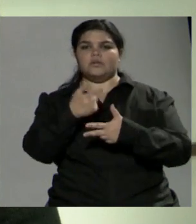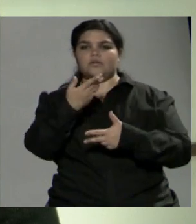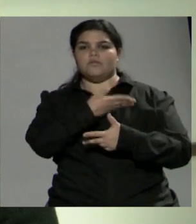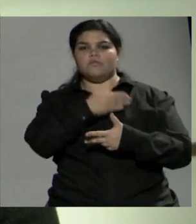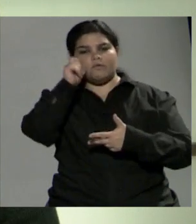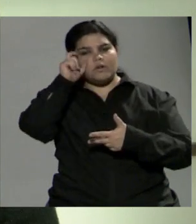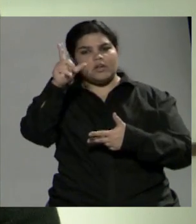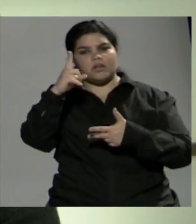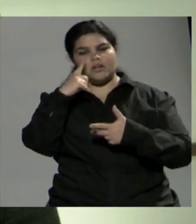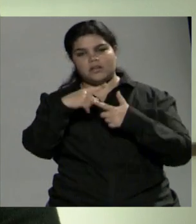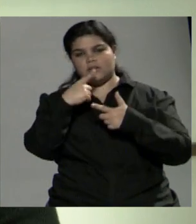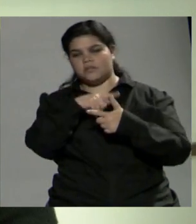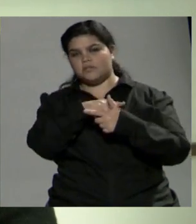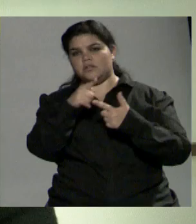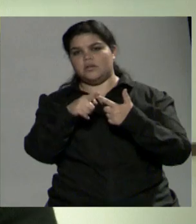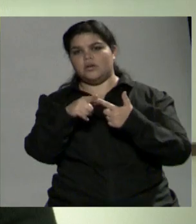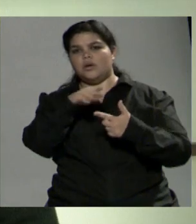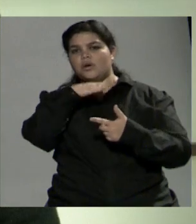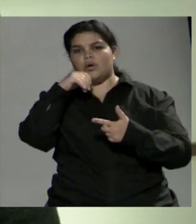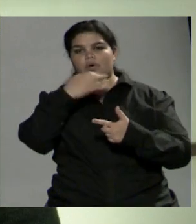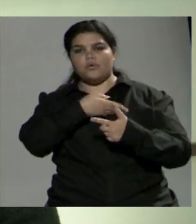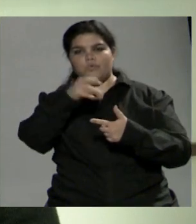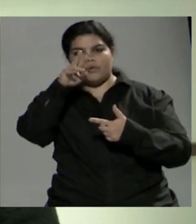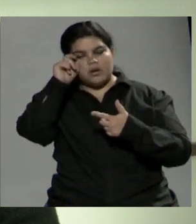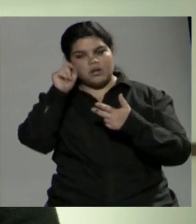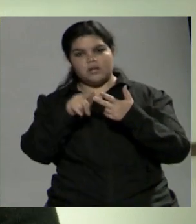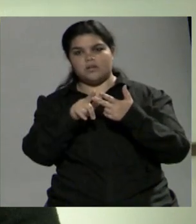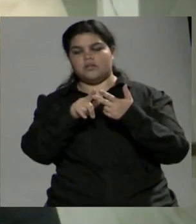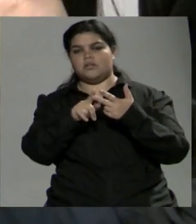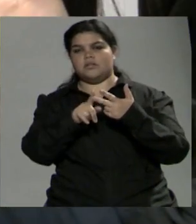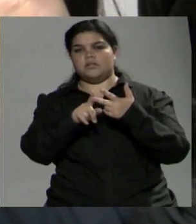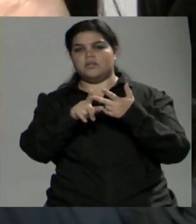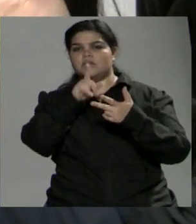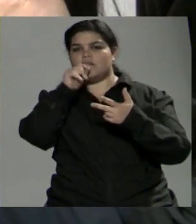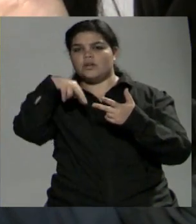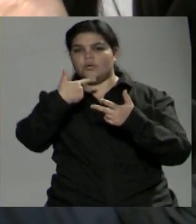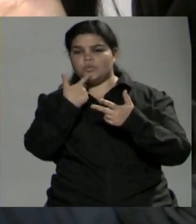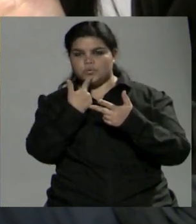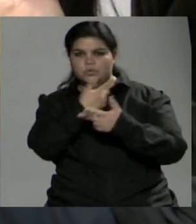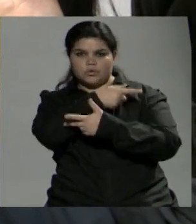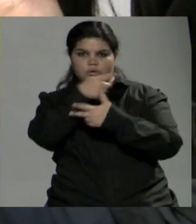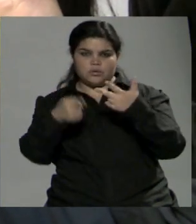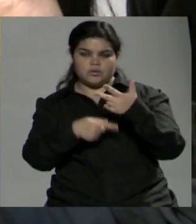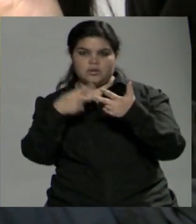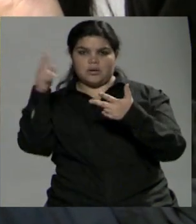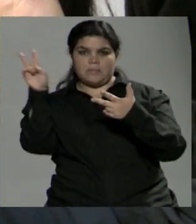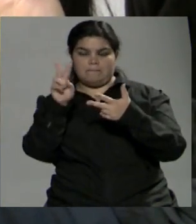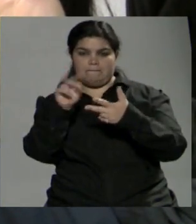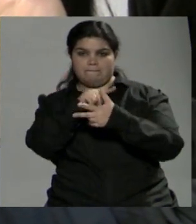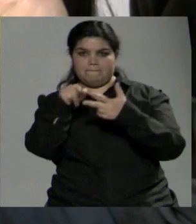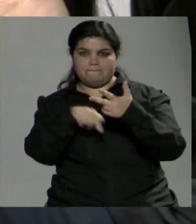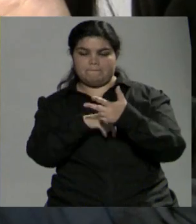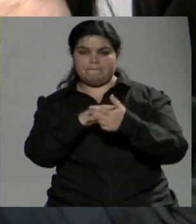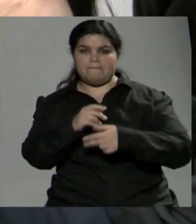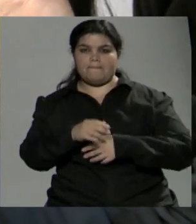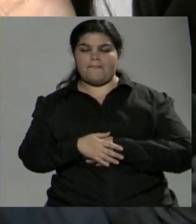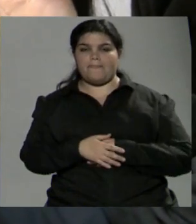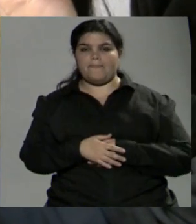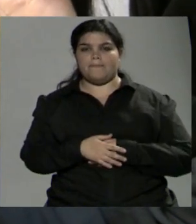imprevisibles. Por el lado del peronismo también era previsible que,